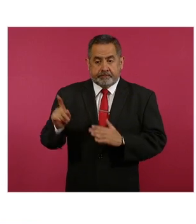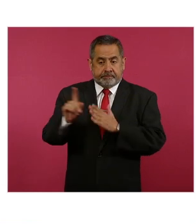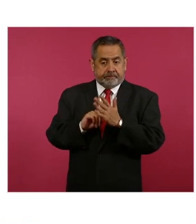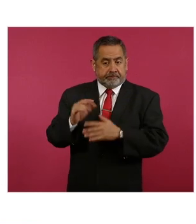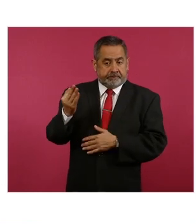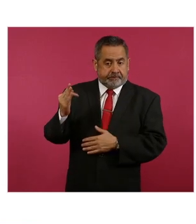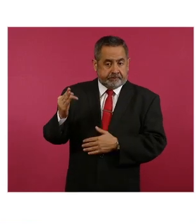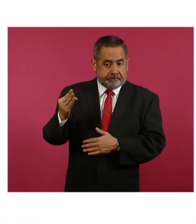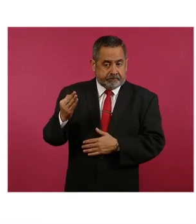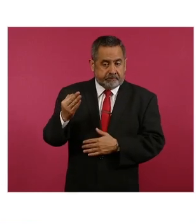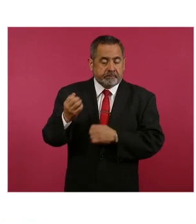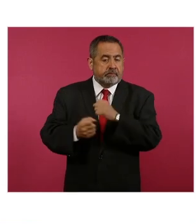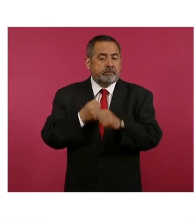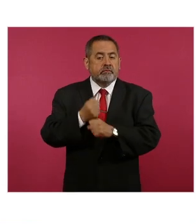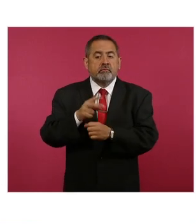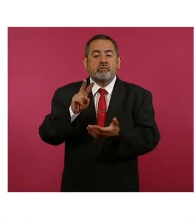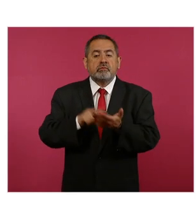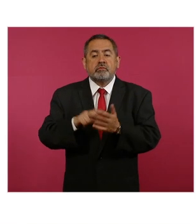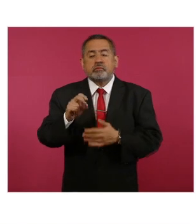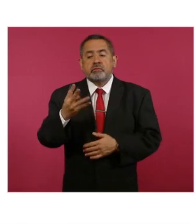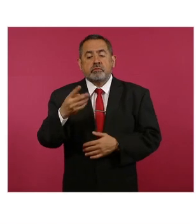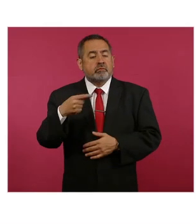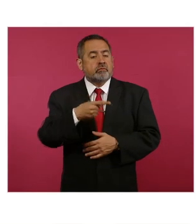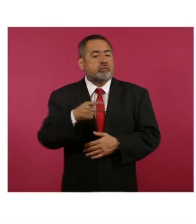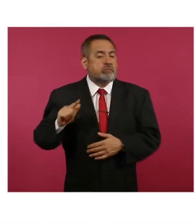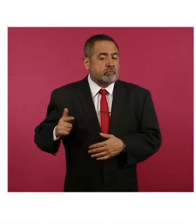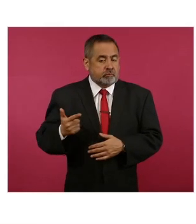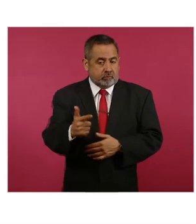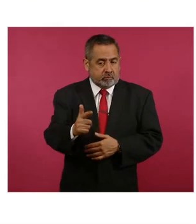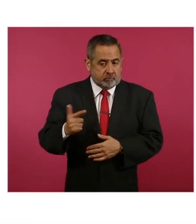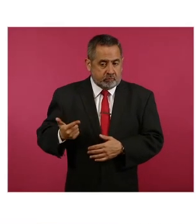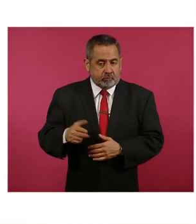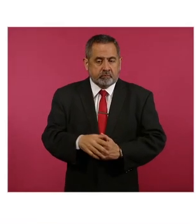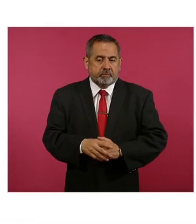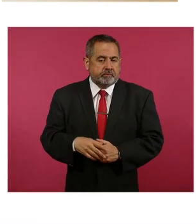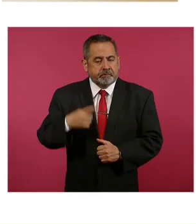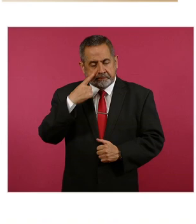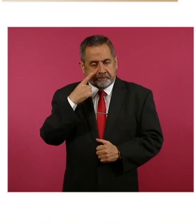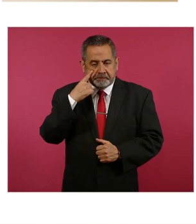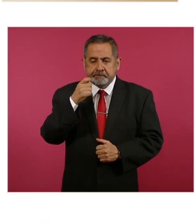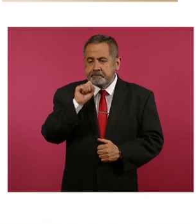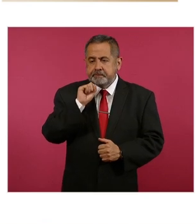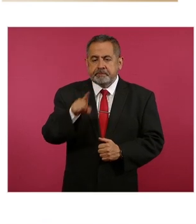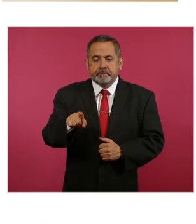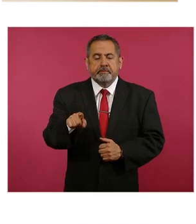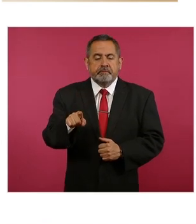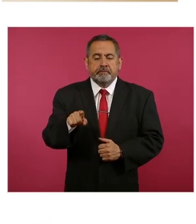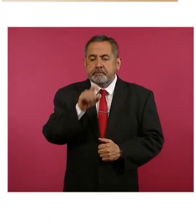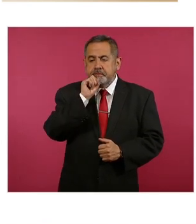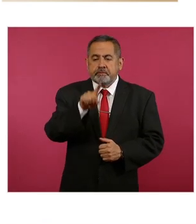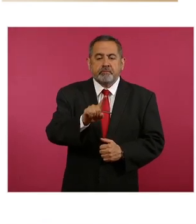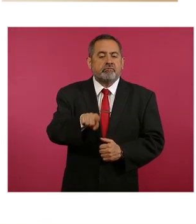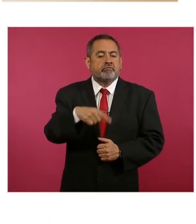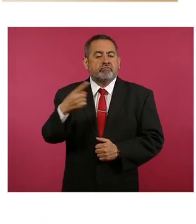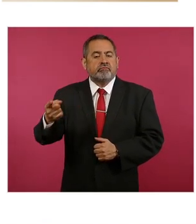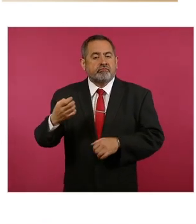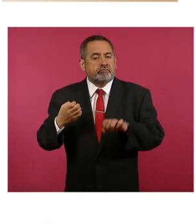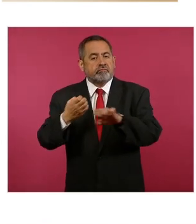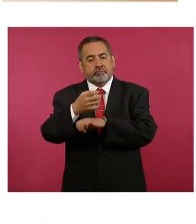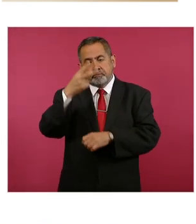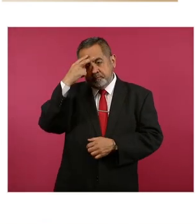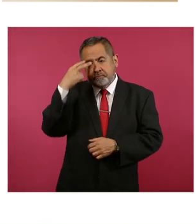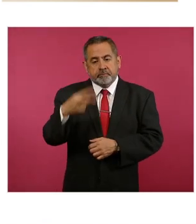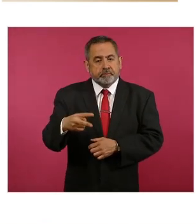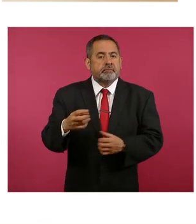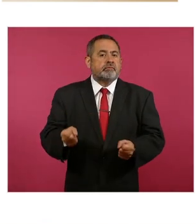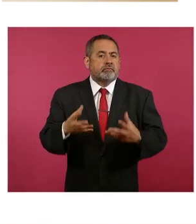de 2024 en Guanajuato. Adelante. También en el Estado de México